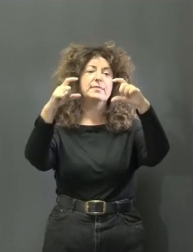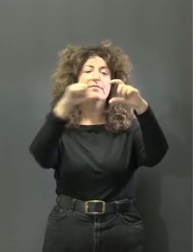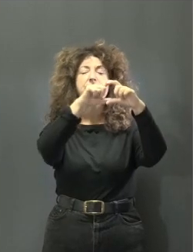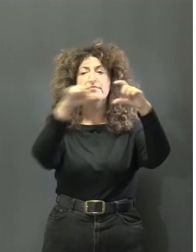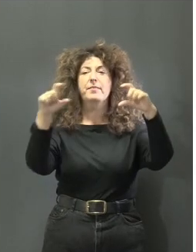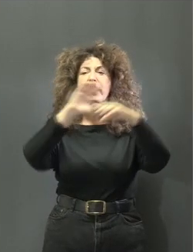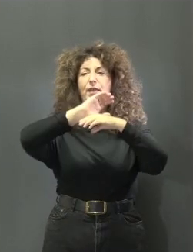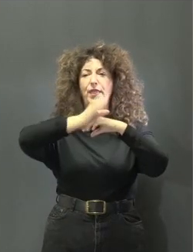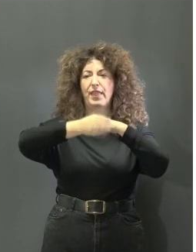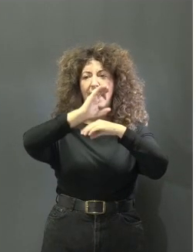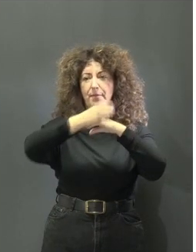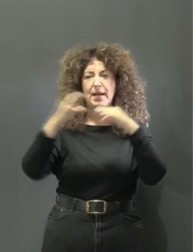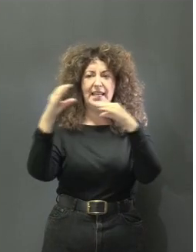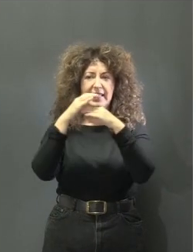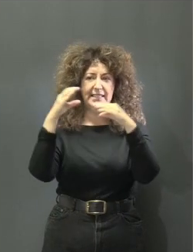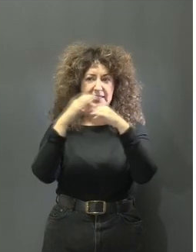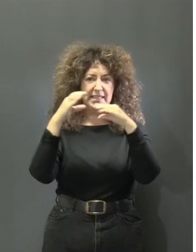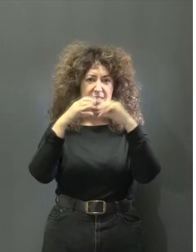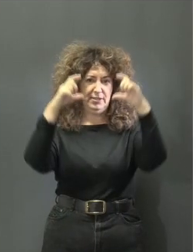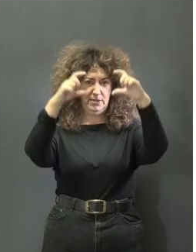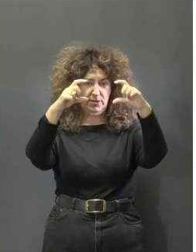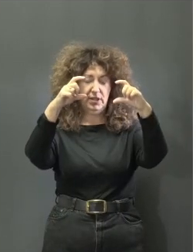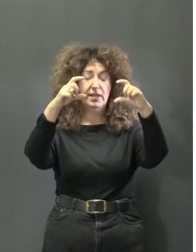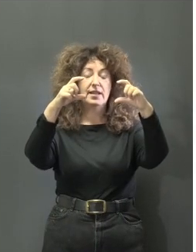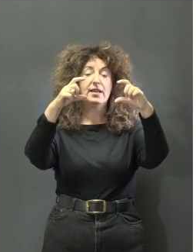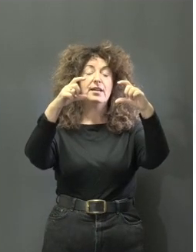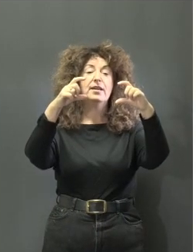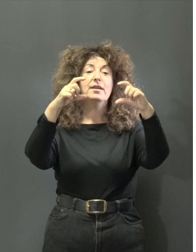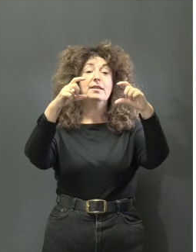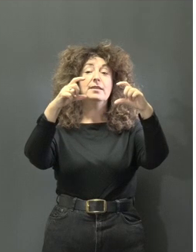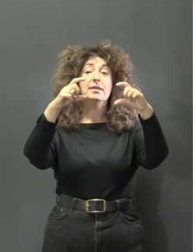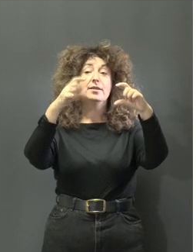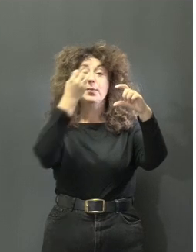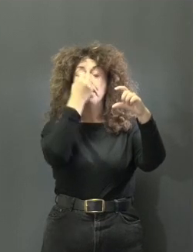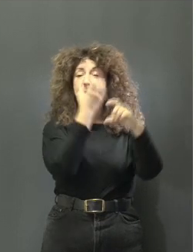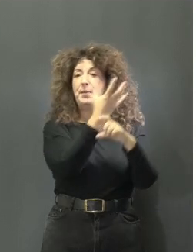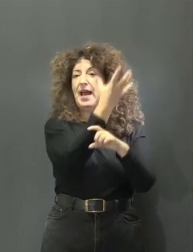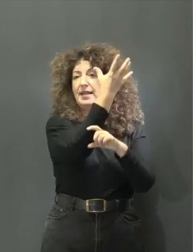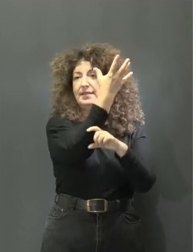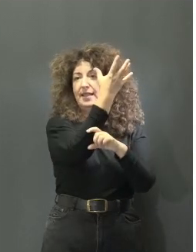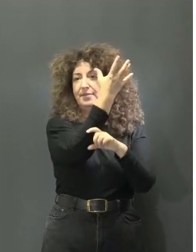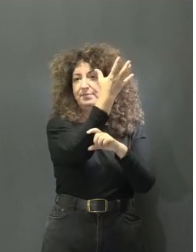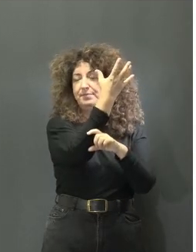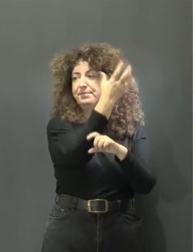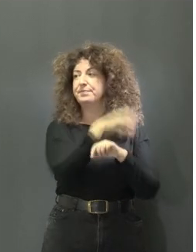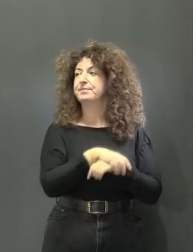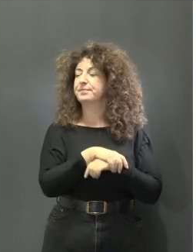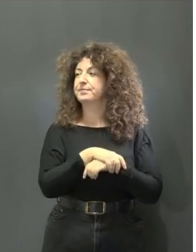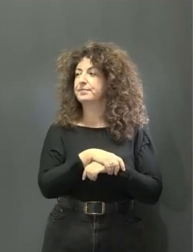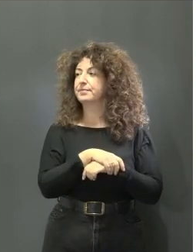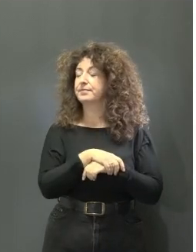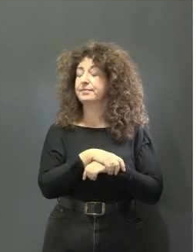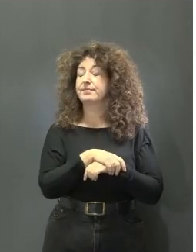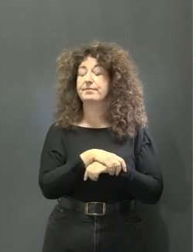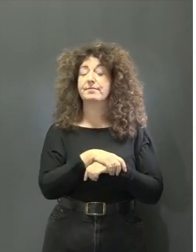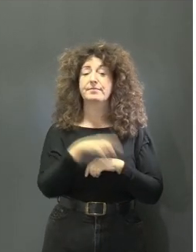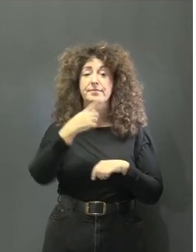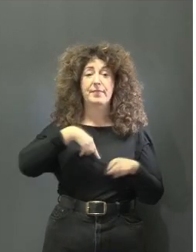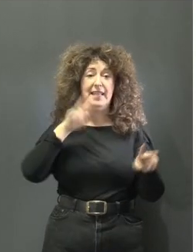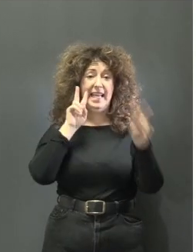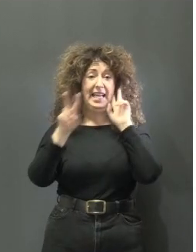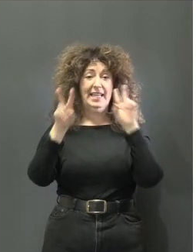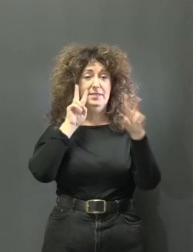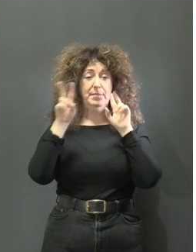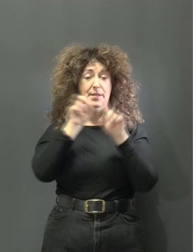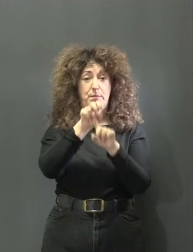en el centro y una planta alta a la izquierda. Desde el punto de vista del espectador, tenemos